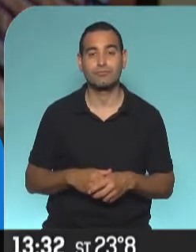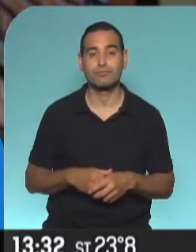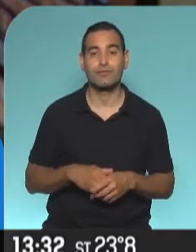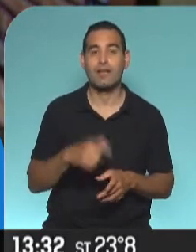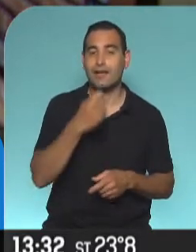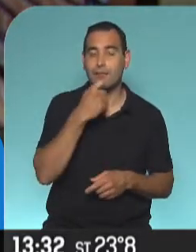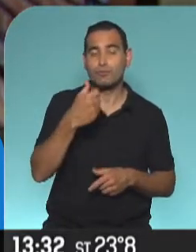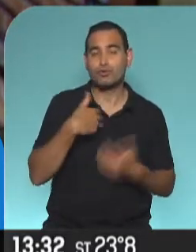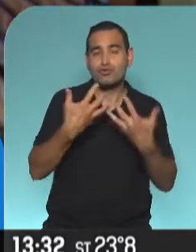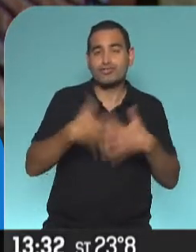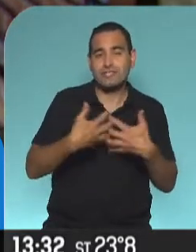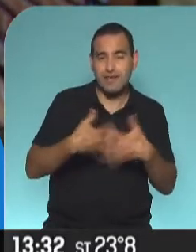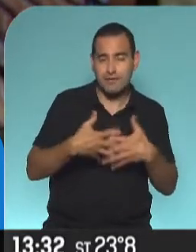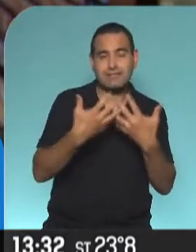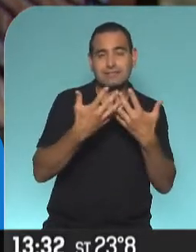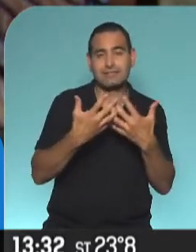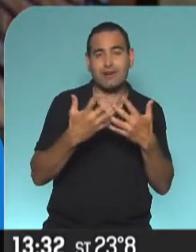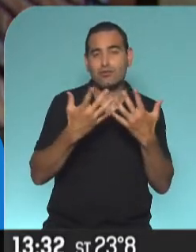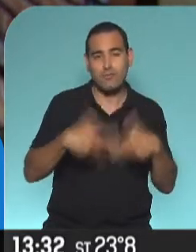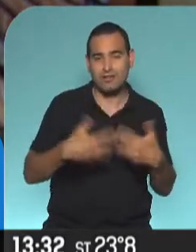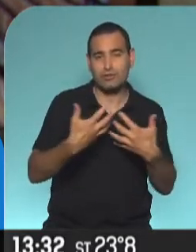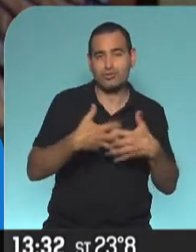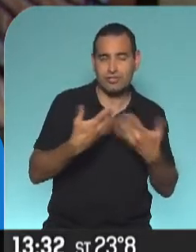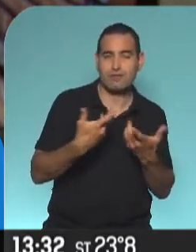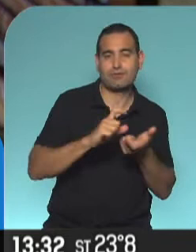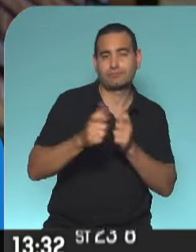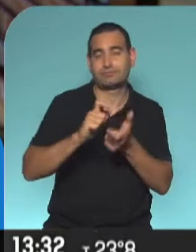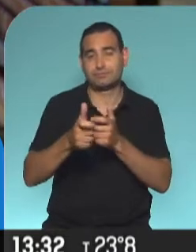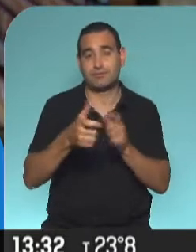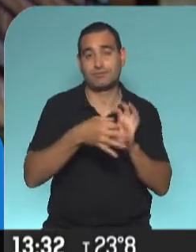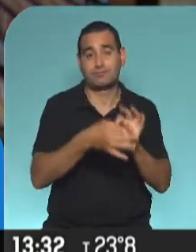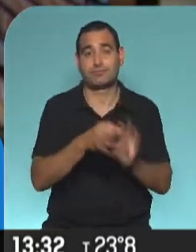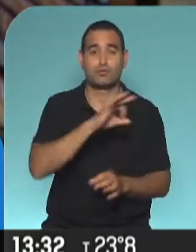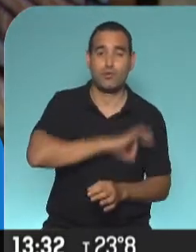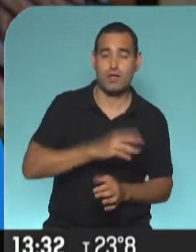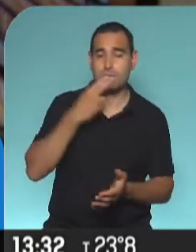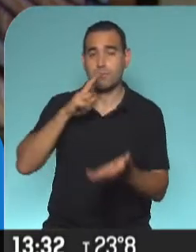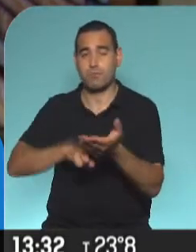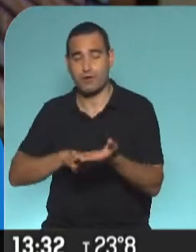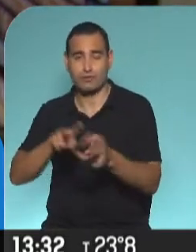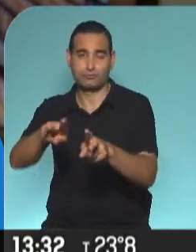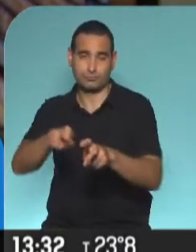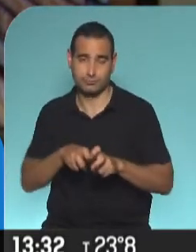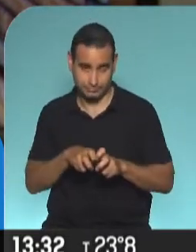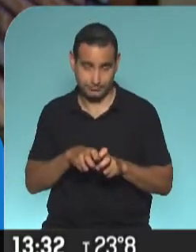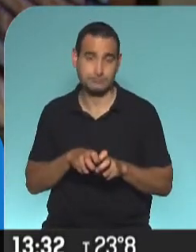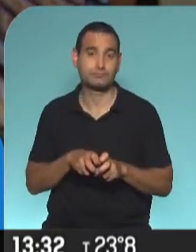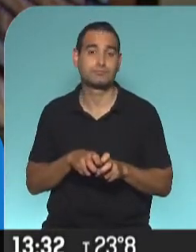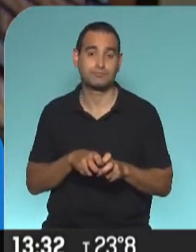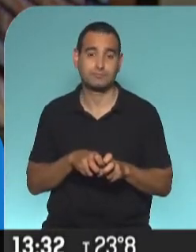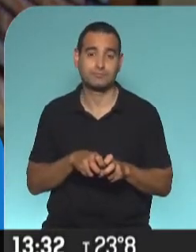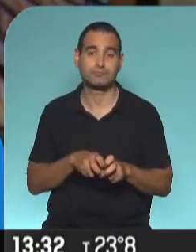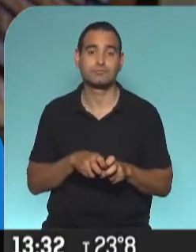una fórmula que me ajusta por índice salarial e índice de recaudación de Impuestos. aportes previsionales, más